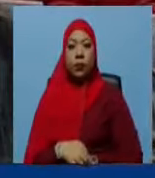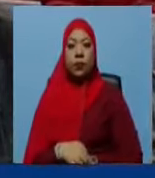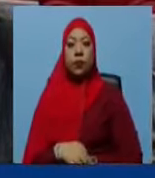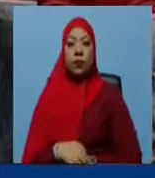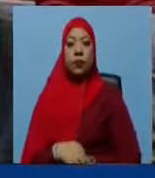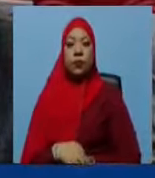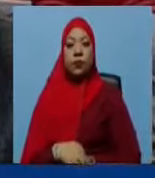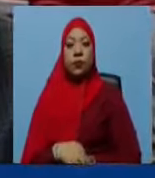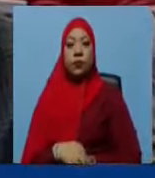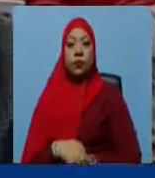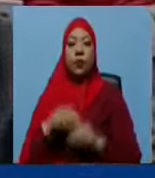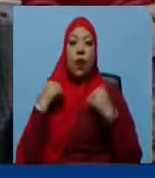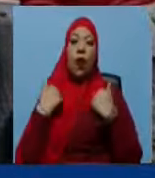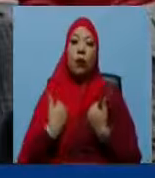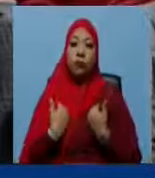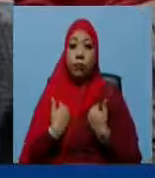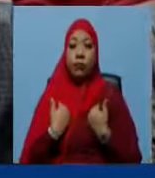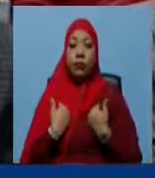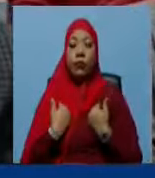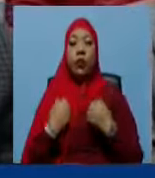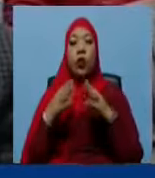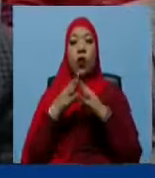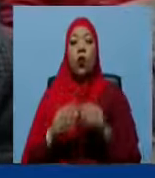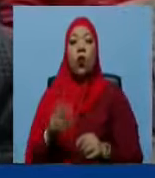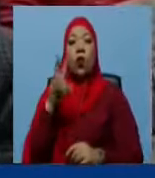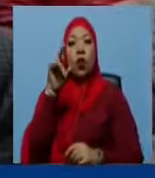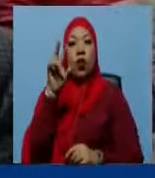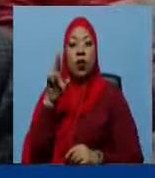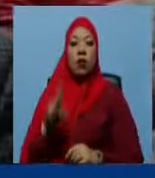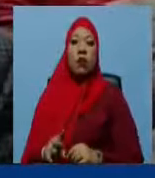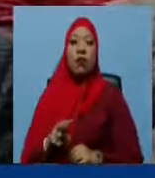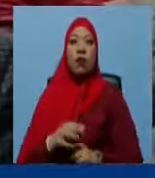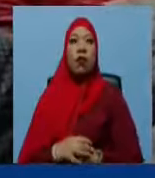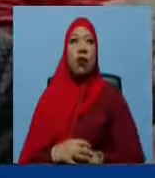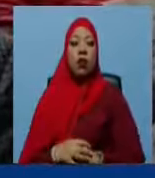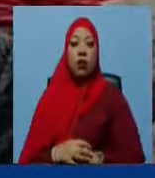Y yo no me canso de leerlo porque le descubro todos los días algo.